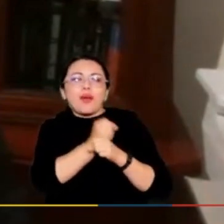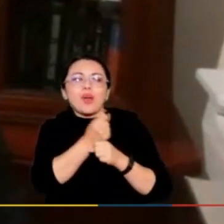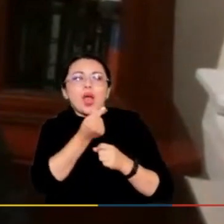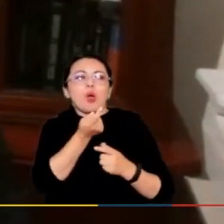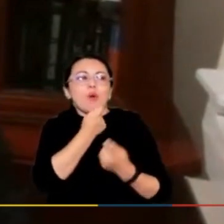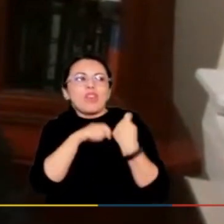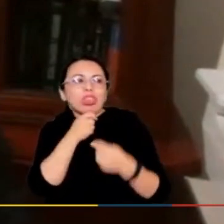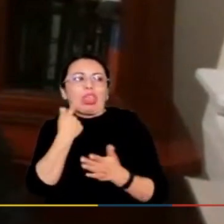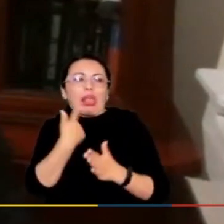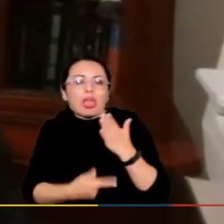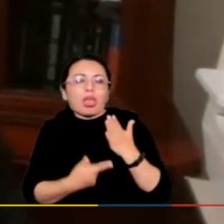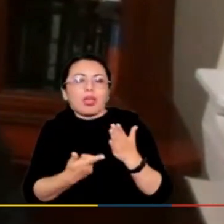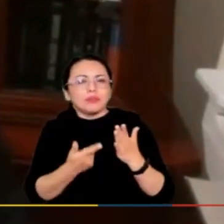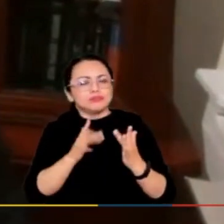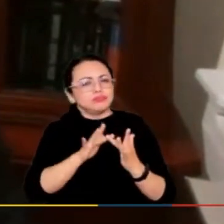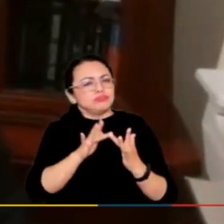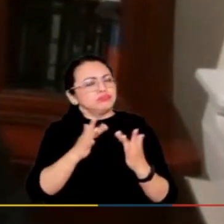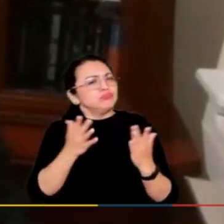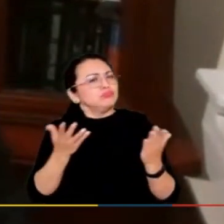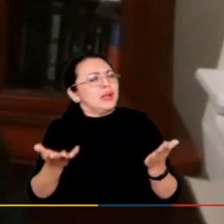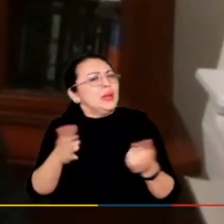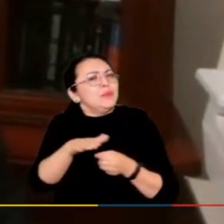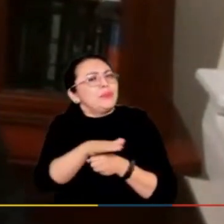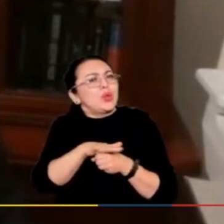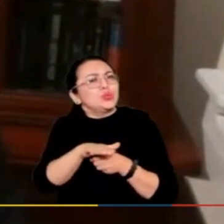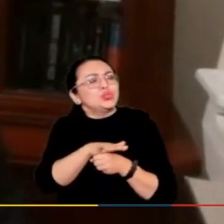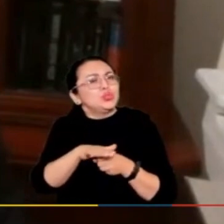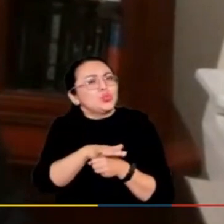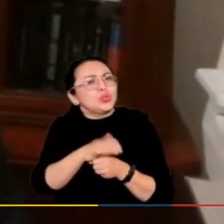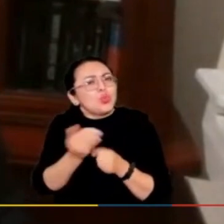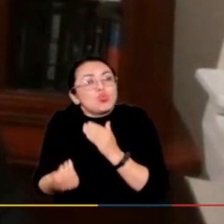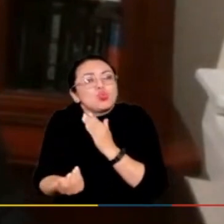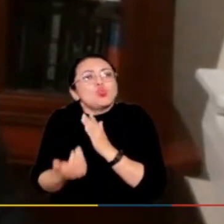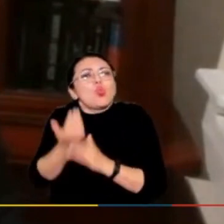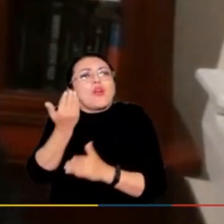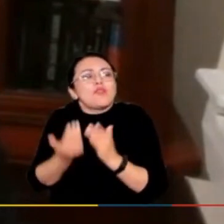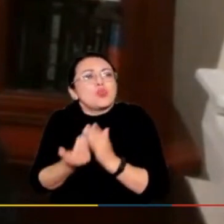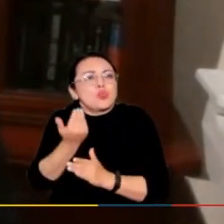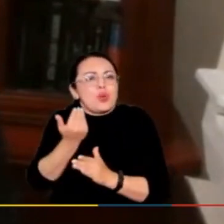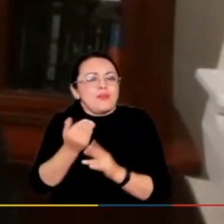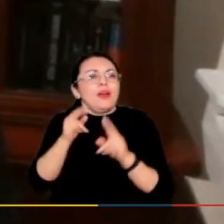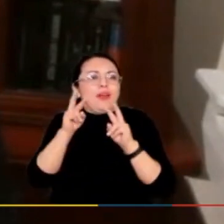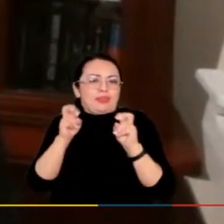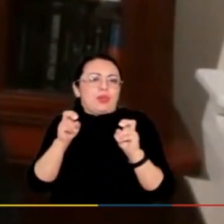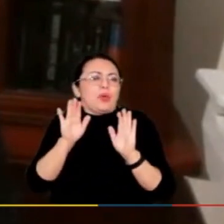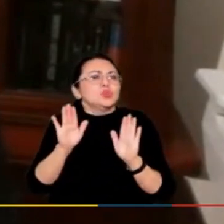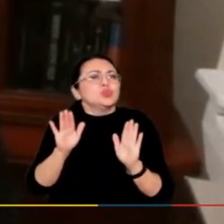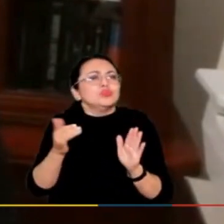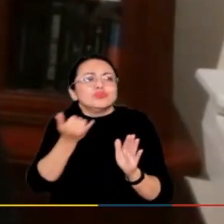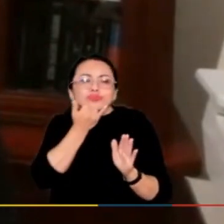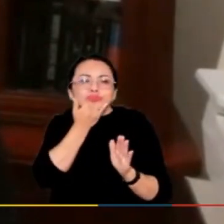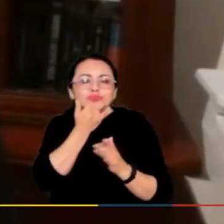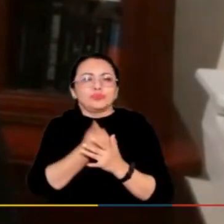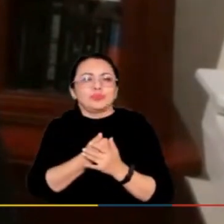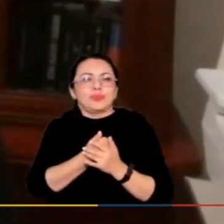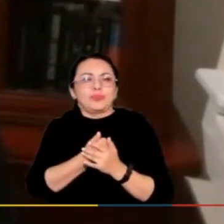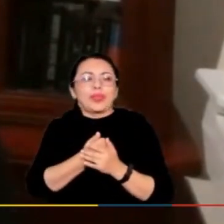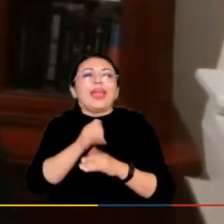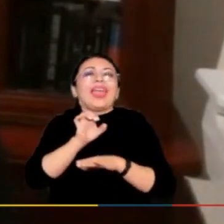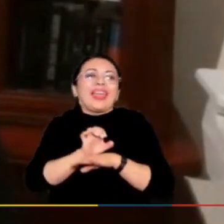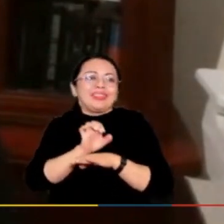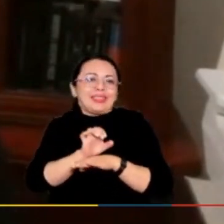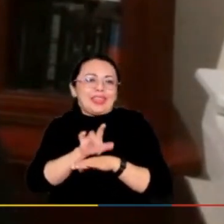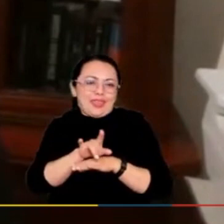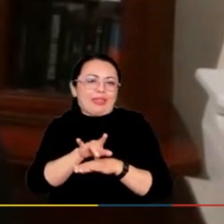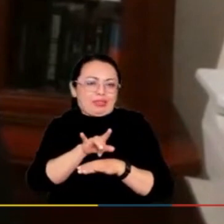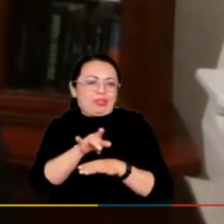que pueden tener las situaciones novedosas en el desarrollo de la relación de la entidad con